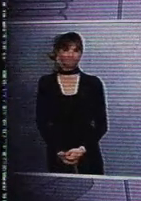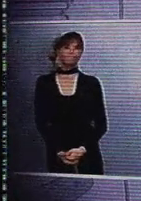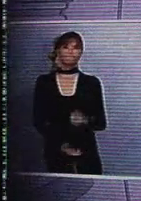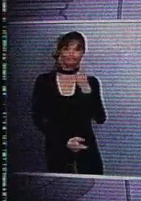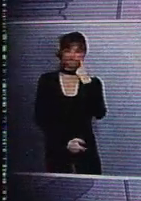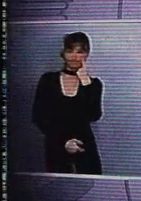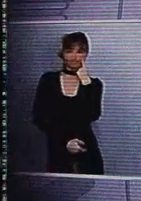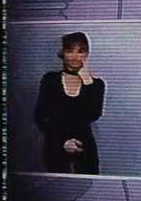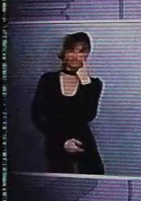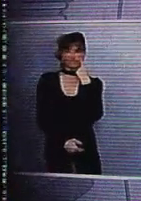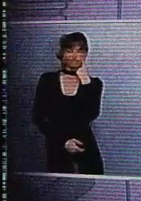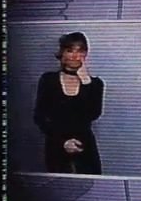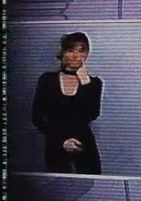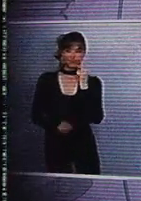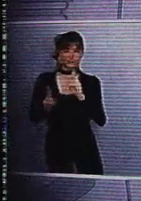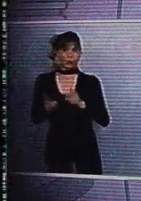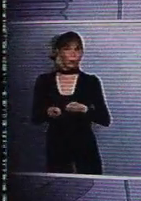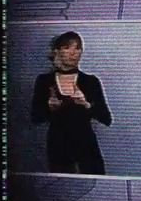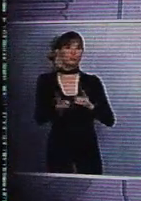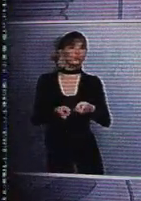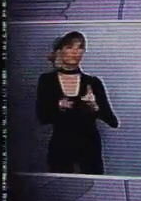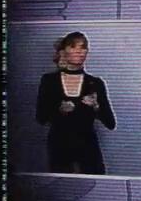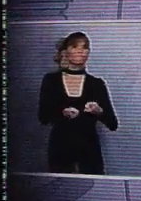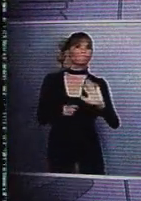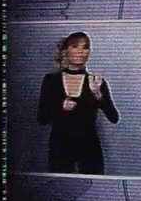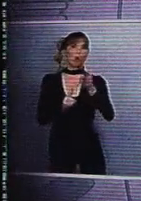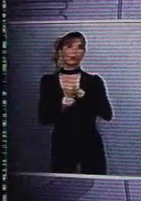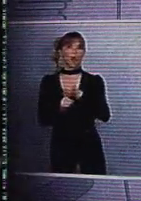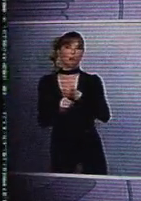que merece pues ya estaría Pedrito